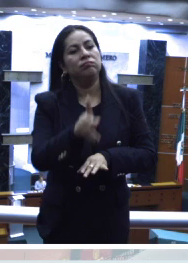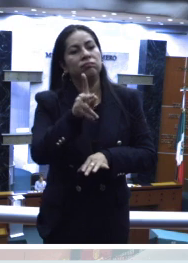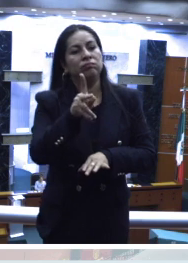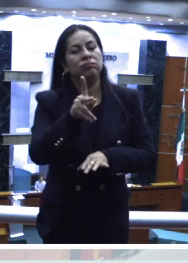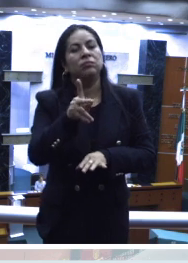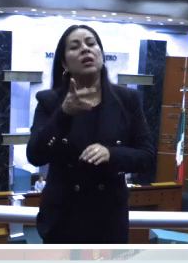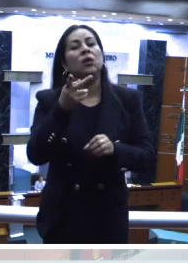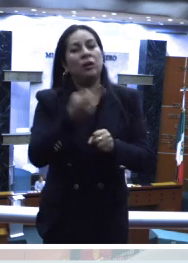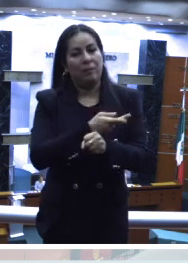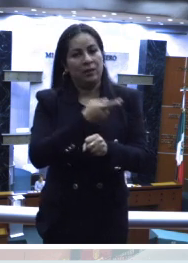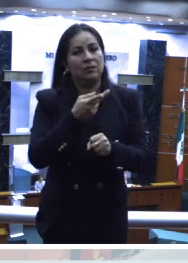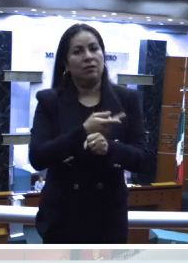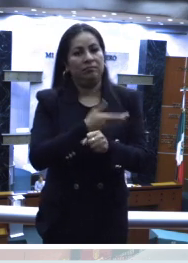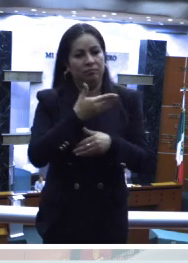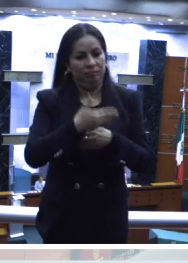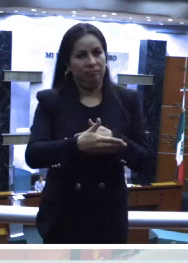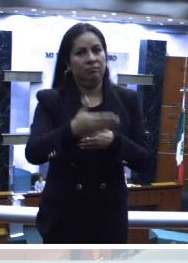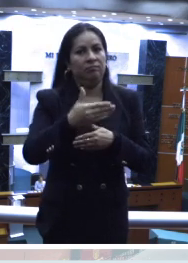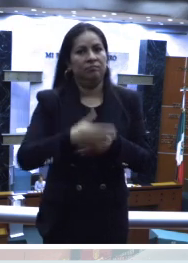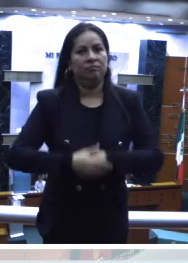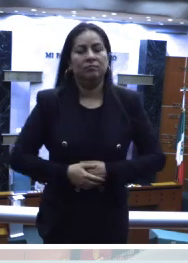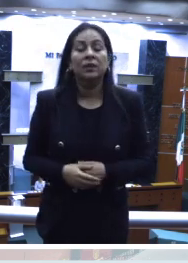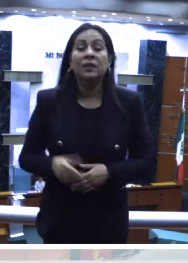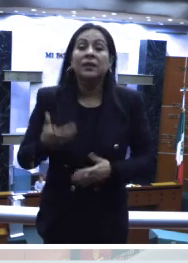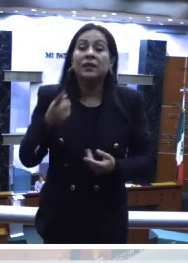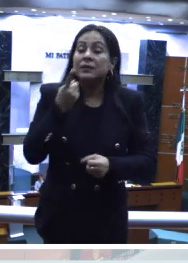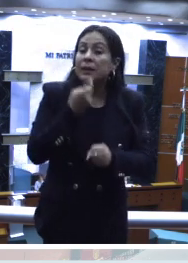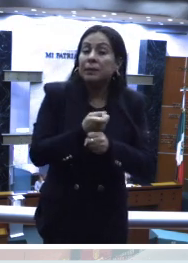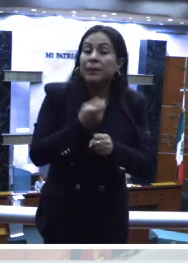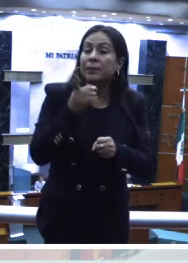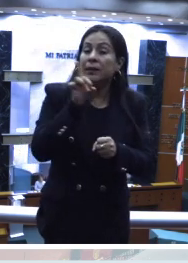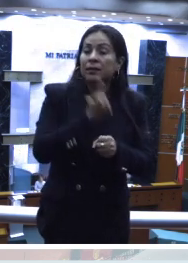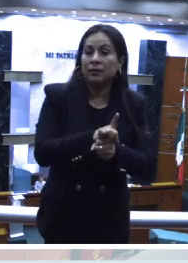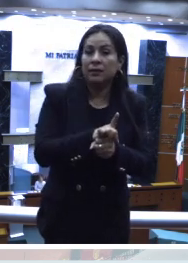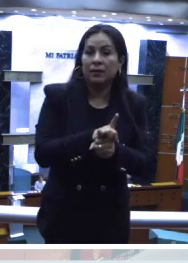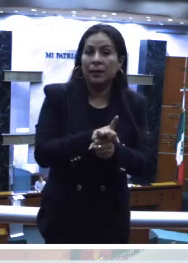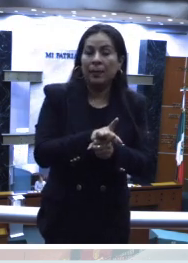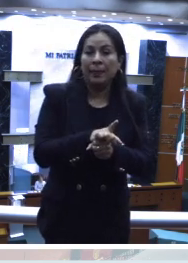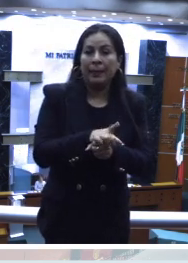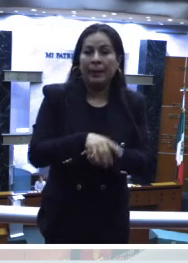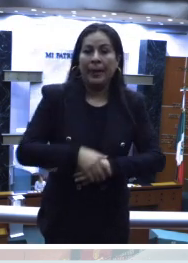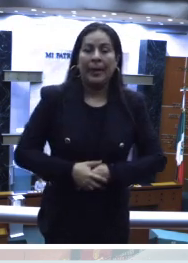de lo que se avecinaba y desde el primer momento